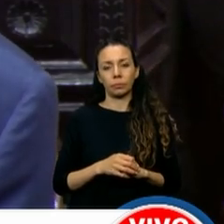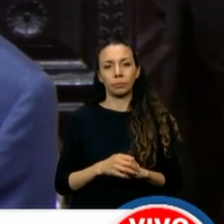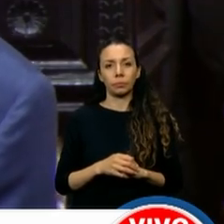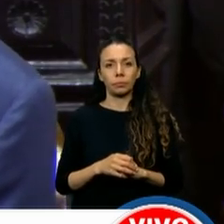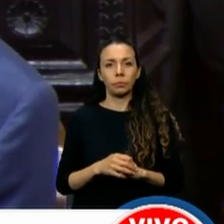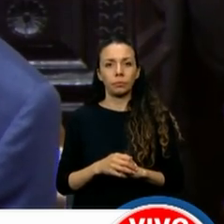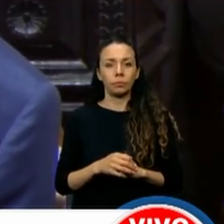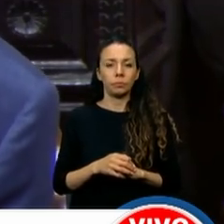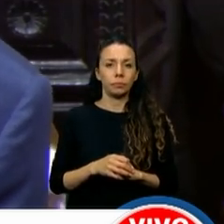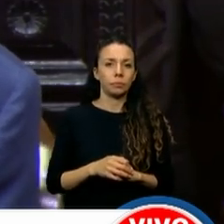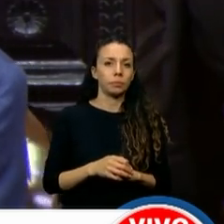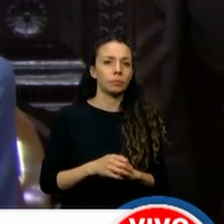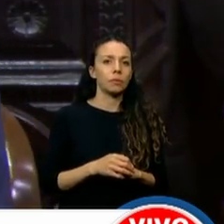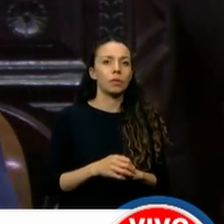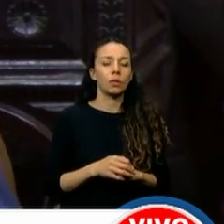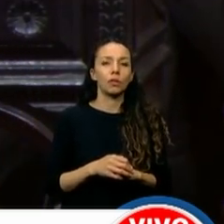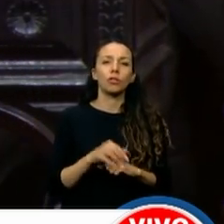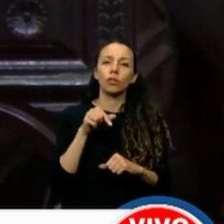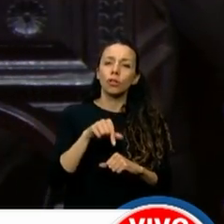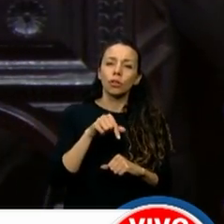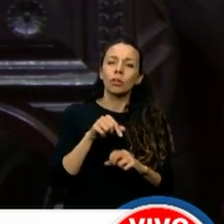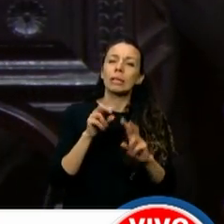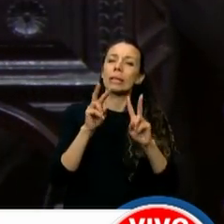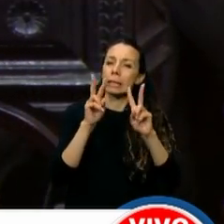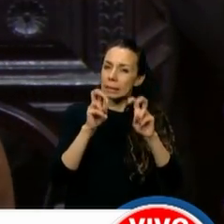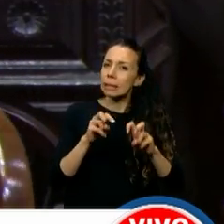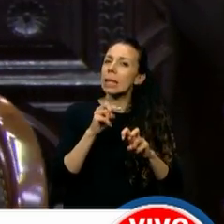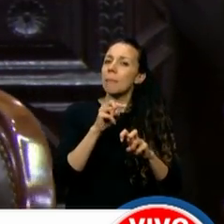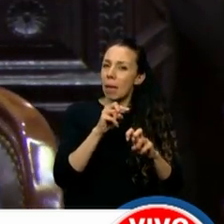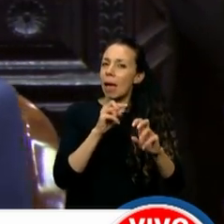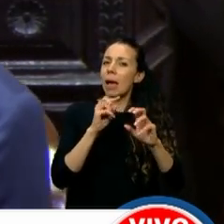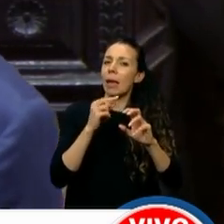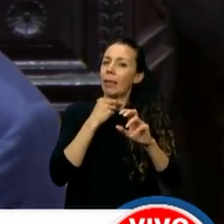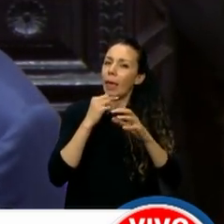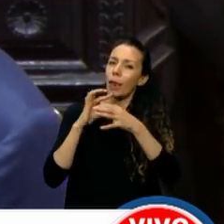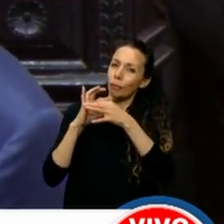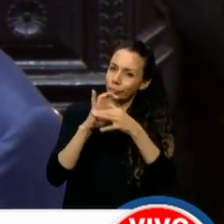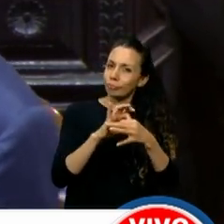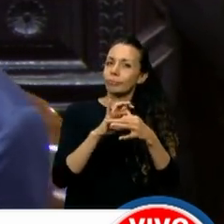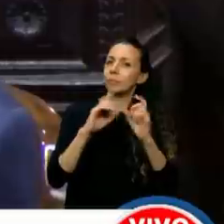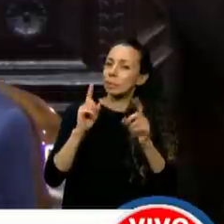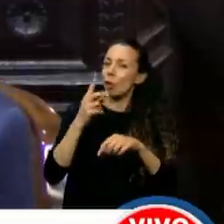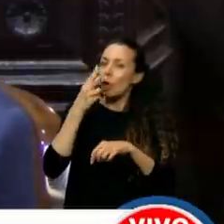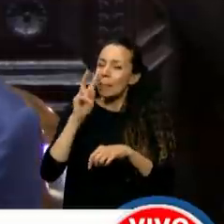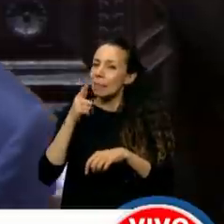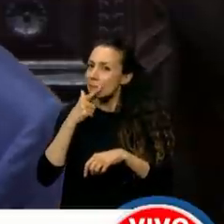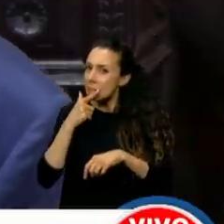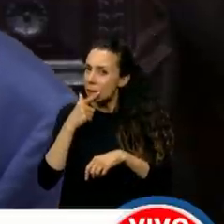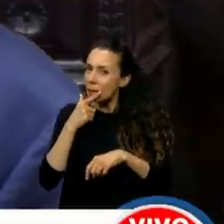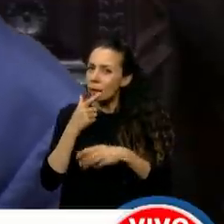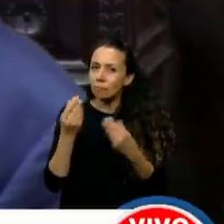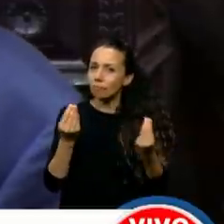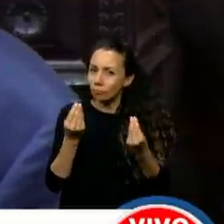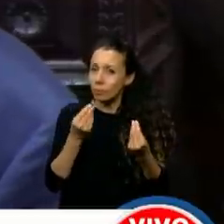y si traigo a colación el año 2017 y esa sesión fue porque entre esas